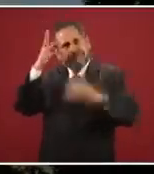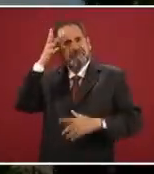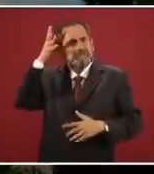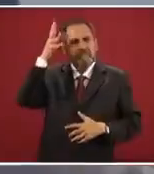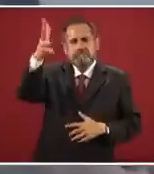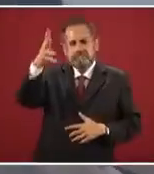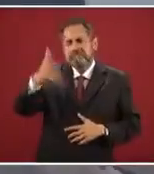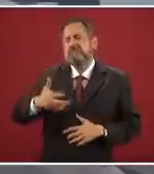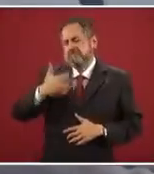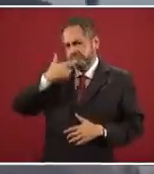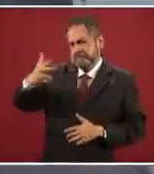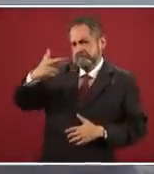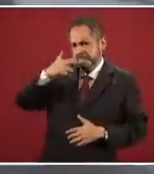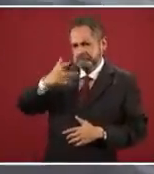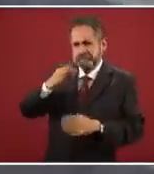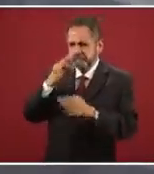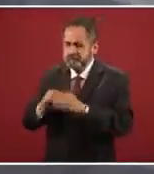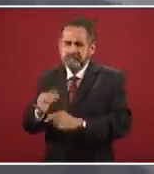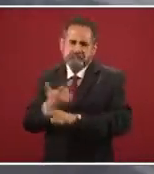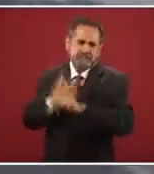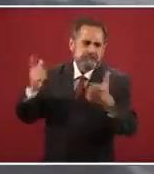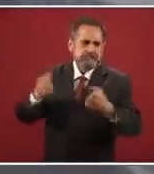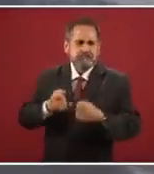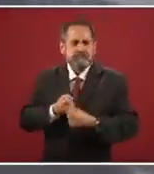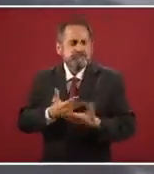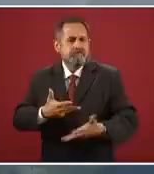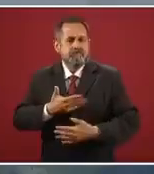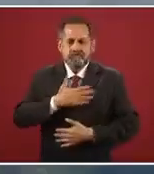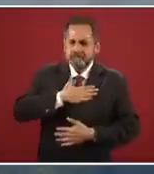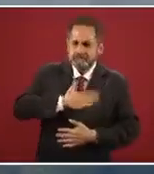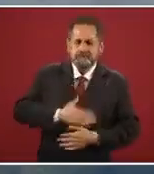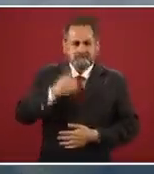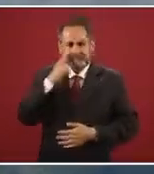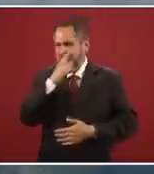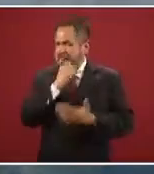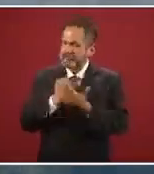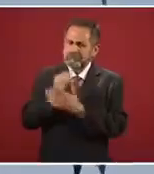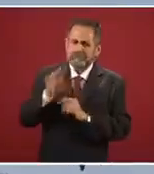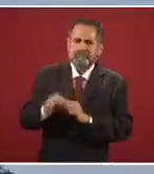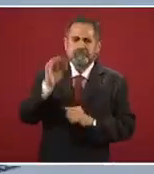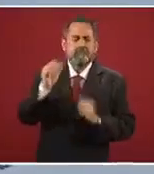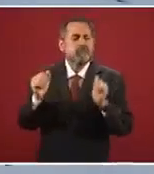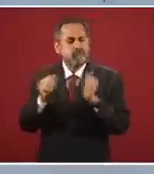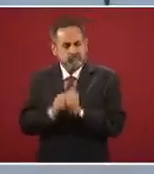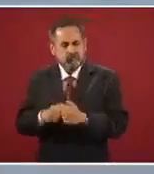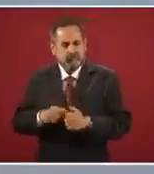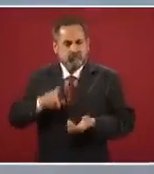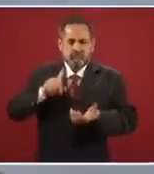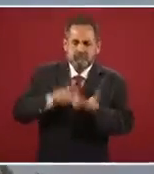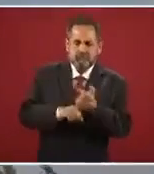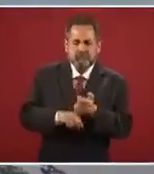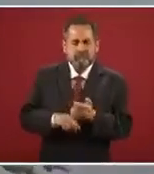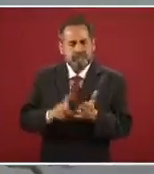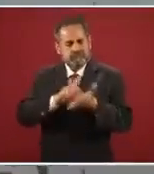será mejor. Profesa la libertad, la justicia, la democracia y sustenta sus valores en los derechos humanos.